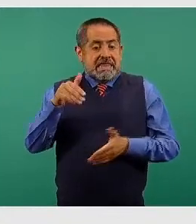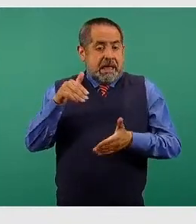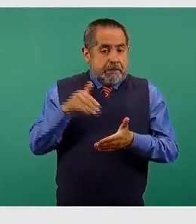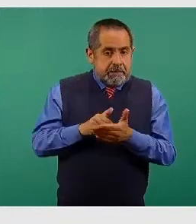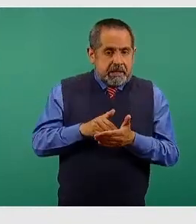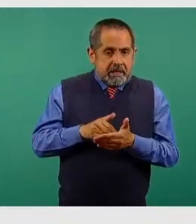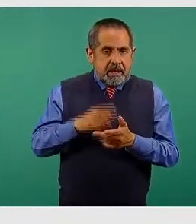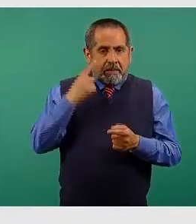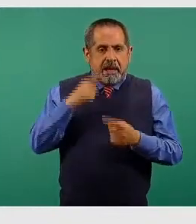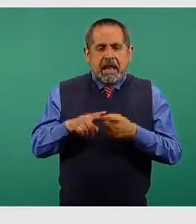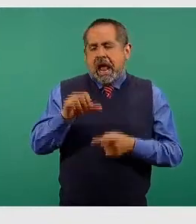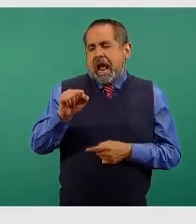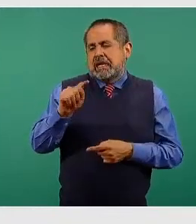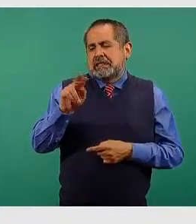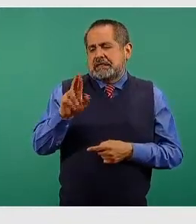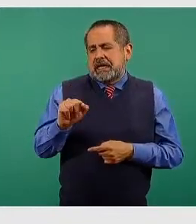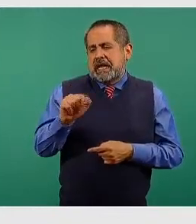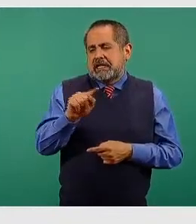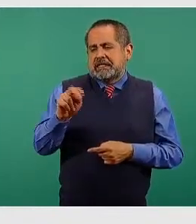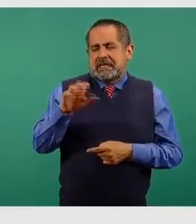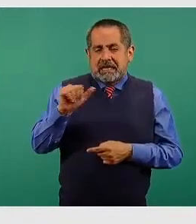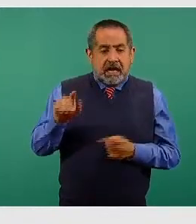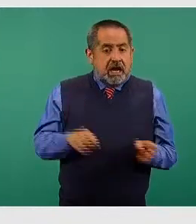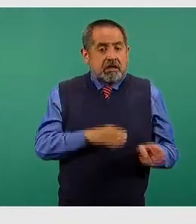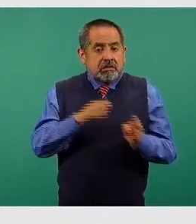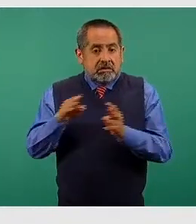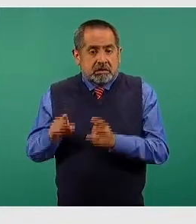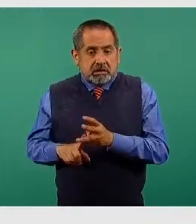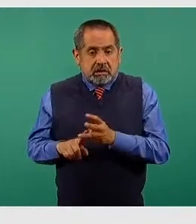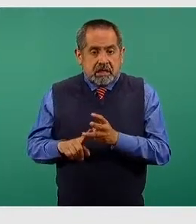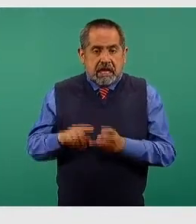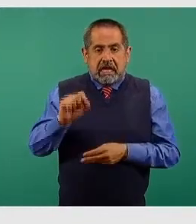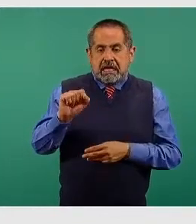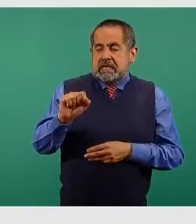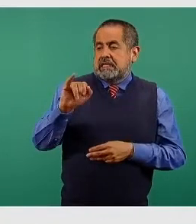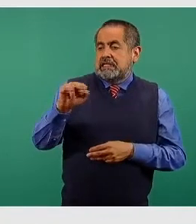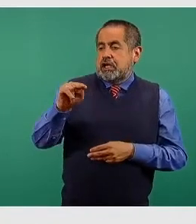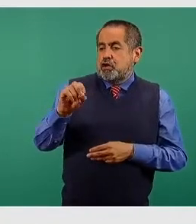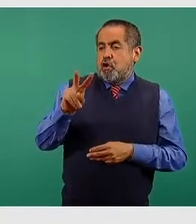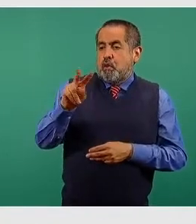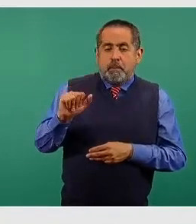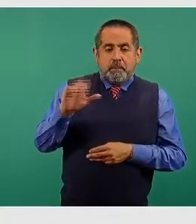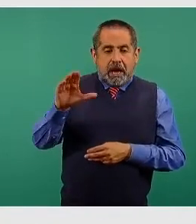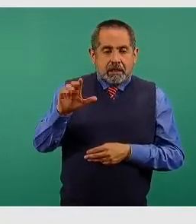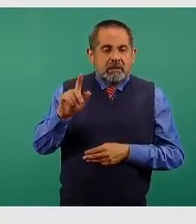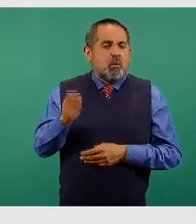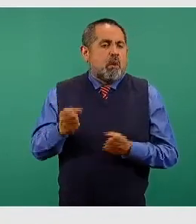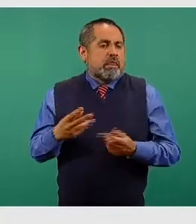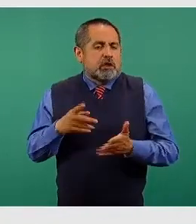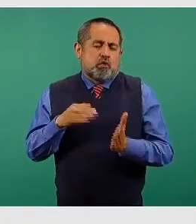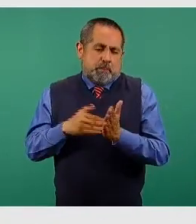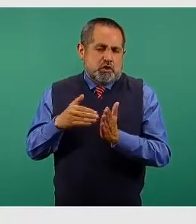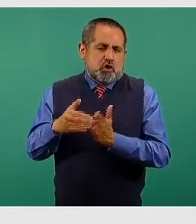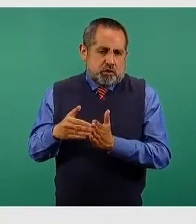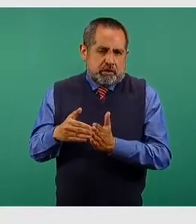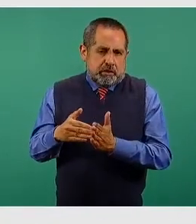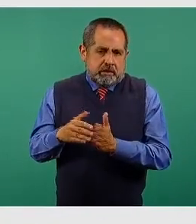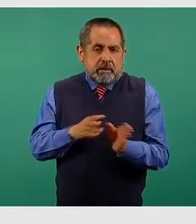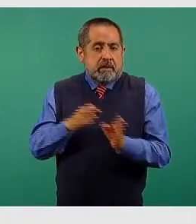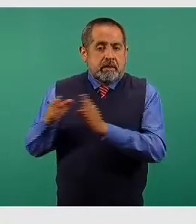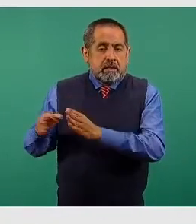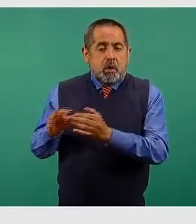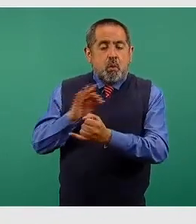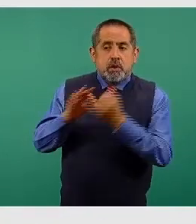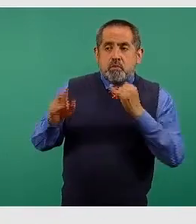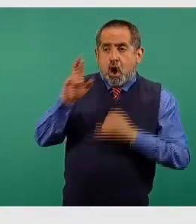870.000 de la vacuna AstraZeneca y 1.000.000 de la vacuna Sinovac